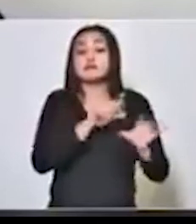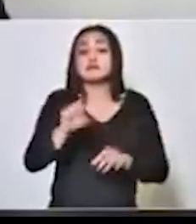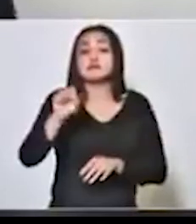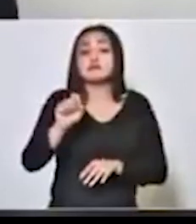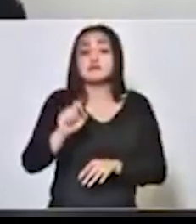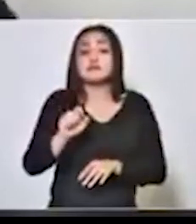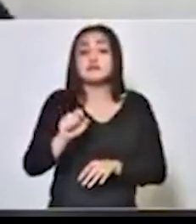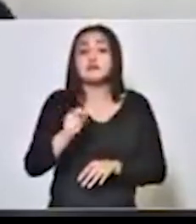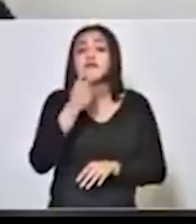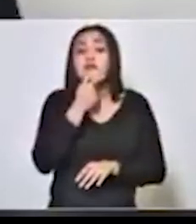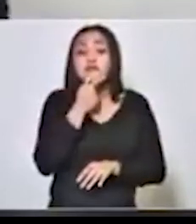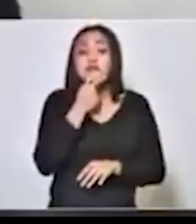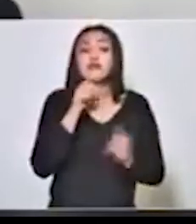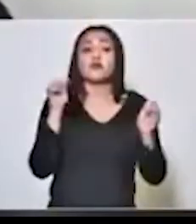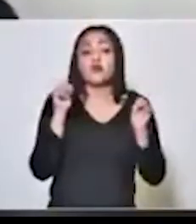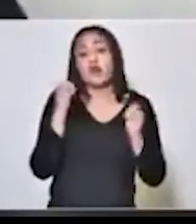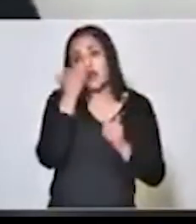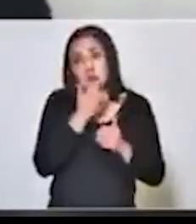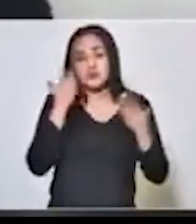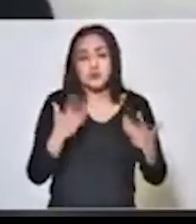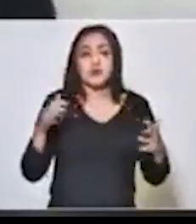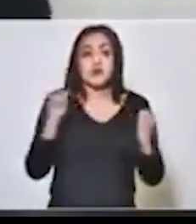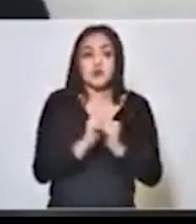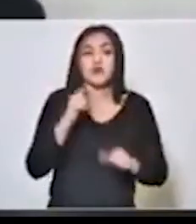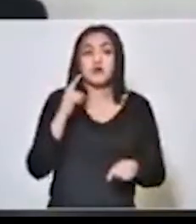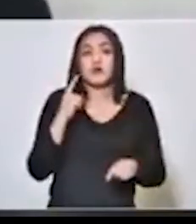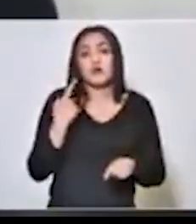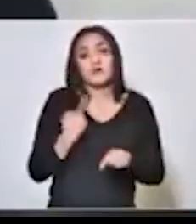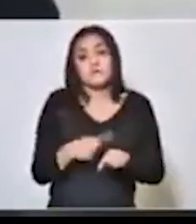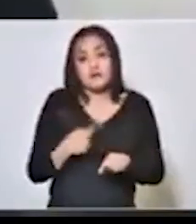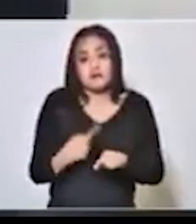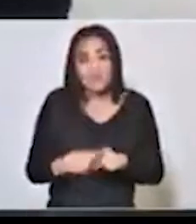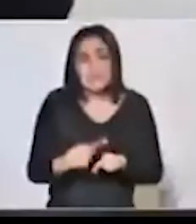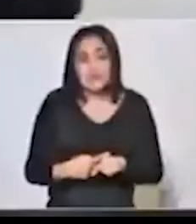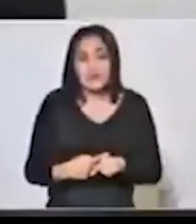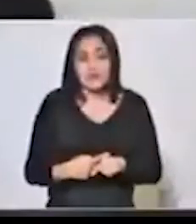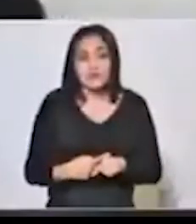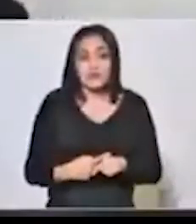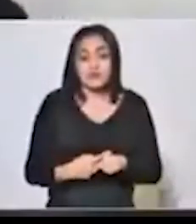30.760 niños, niñas, alumnos que tienen